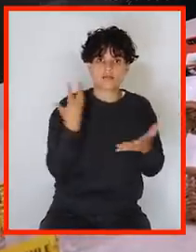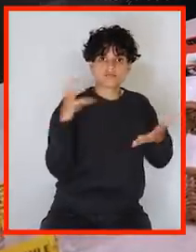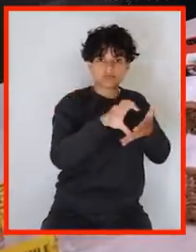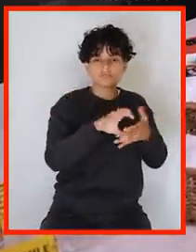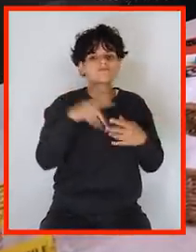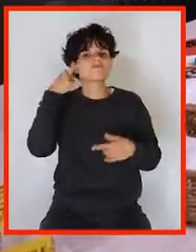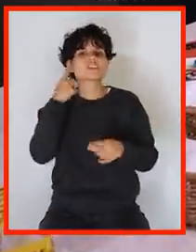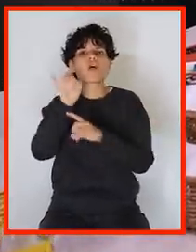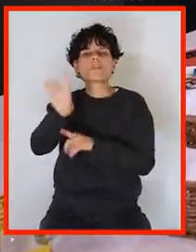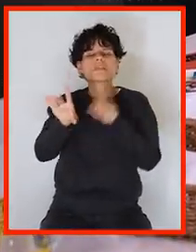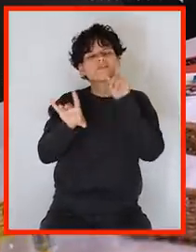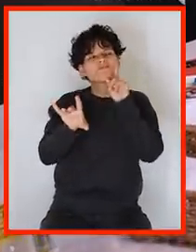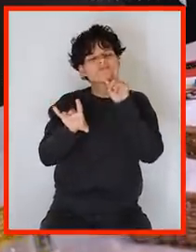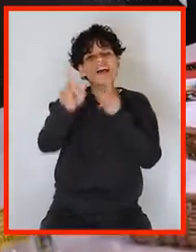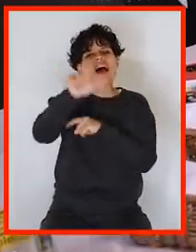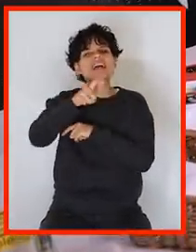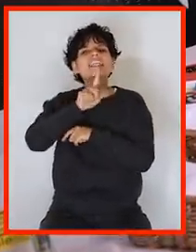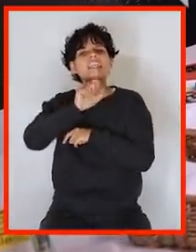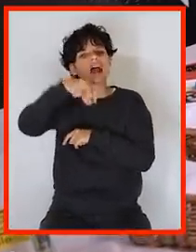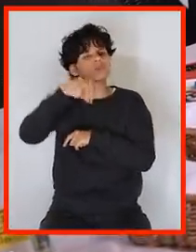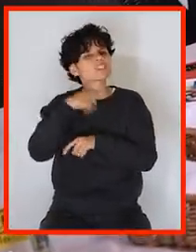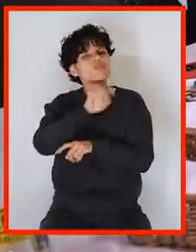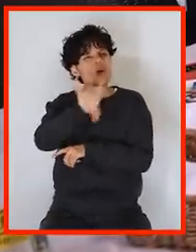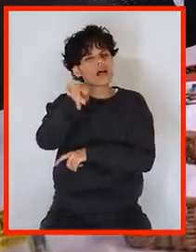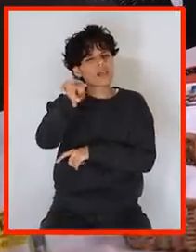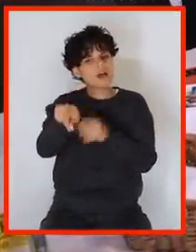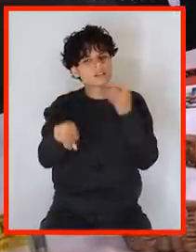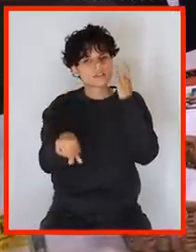la tenemos. ¿Sabéis qué? ¿A quién se la voy a mandar? Se la voy a mandar al gitano.